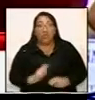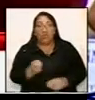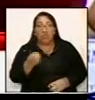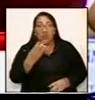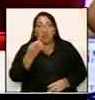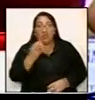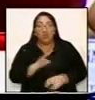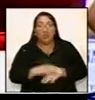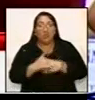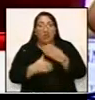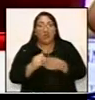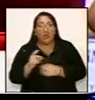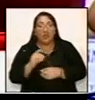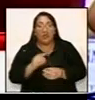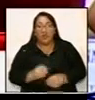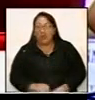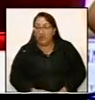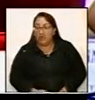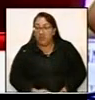realmente su declaración de intereses